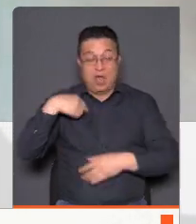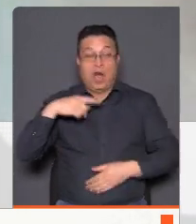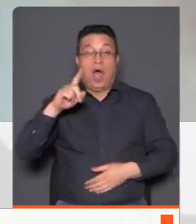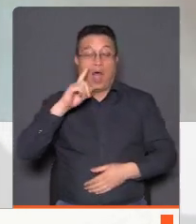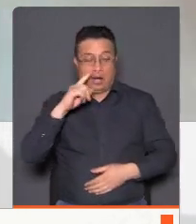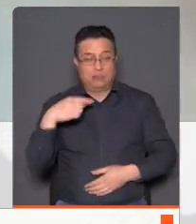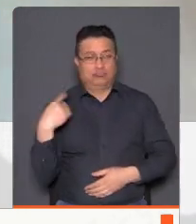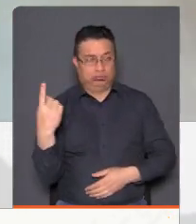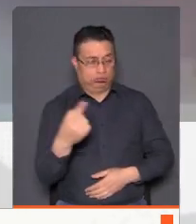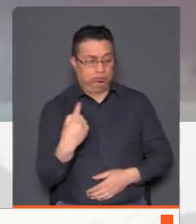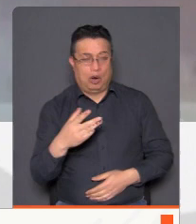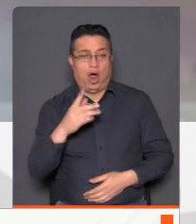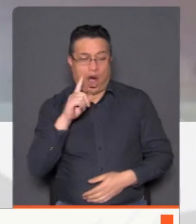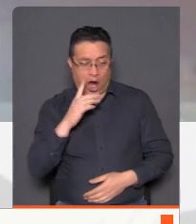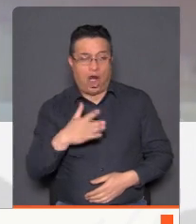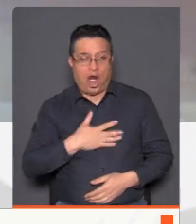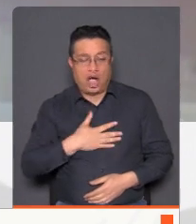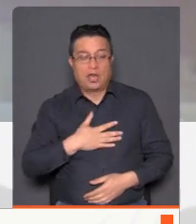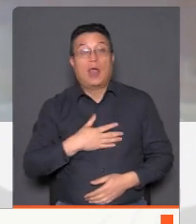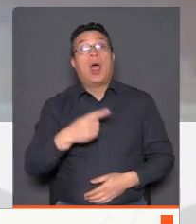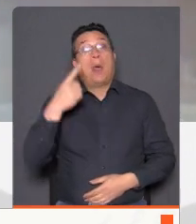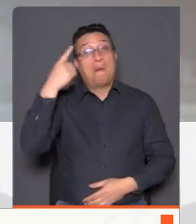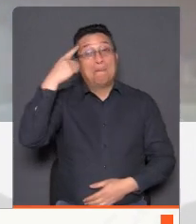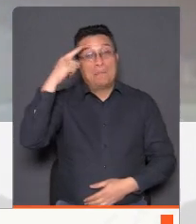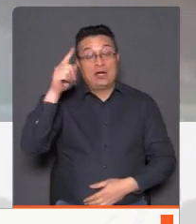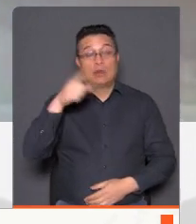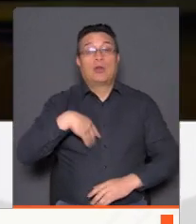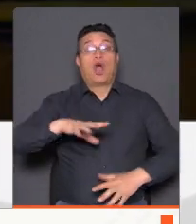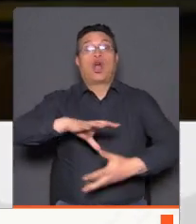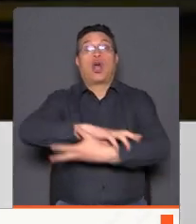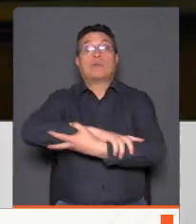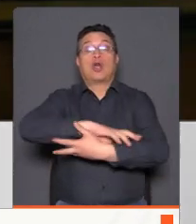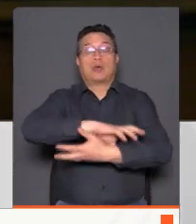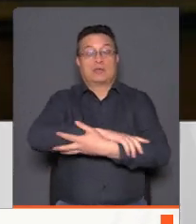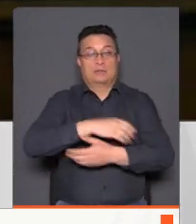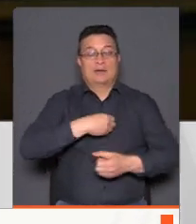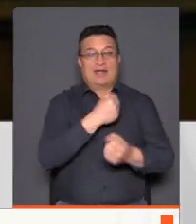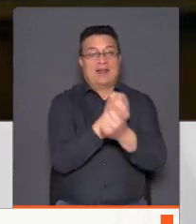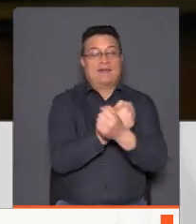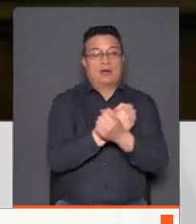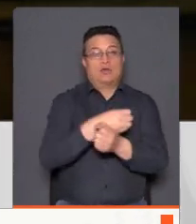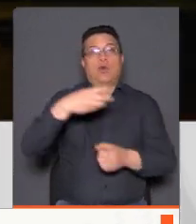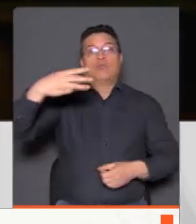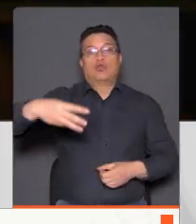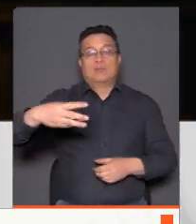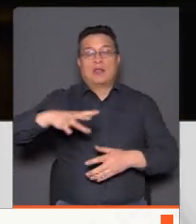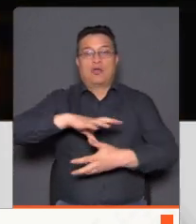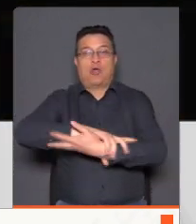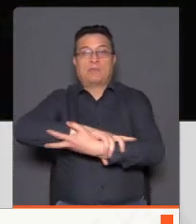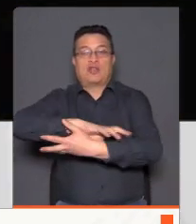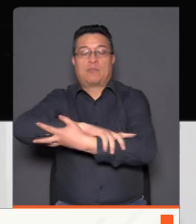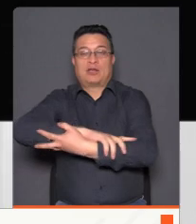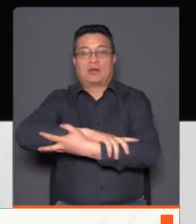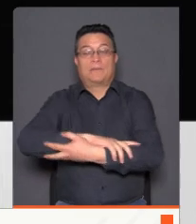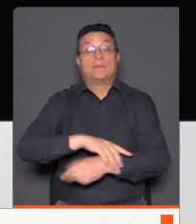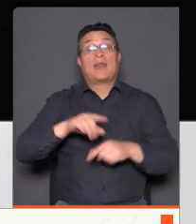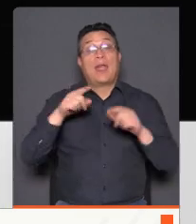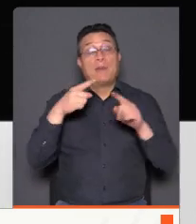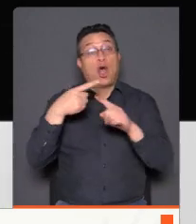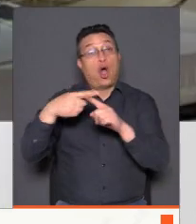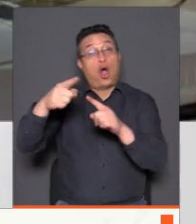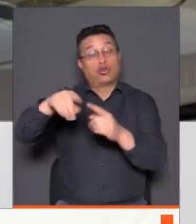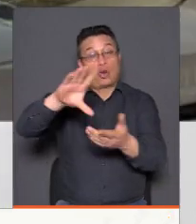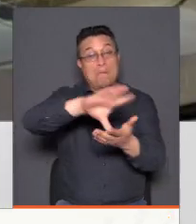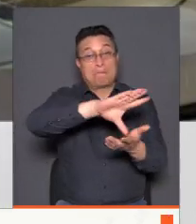general, pero son por convenios que hacemos nosotros Carabineros con algunos municipios. ¿Se fija? Pero resulta que en otros países